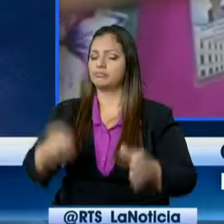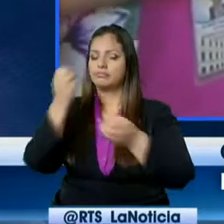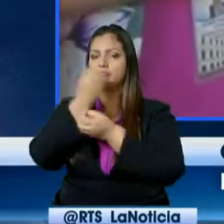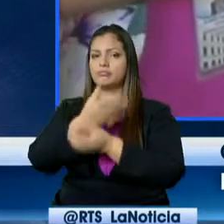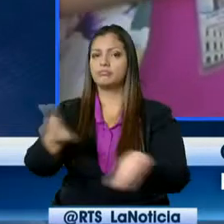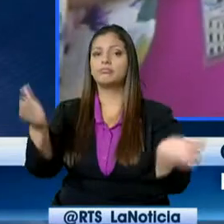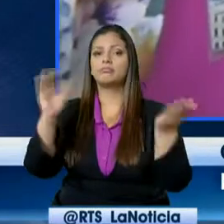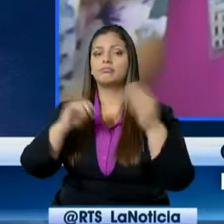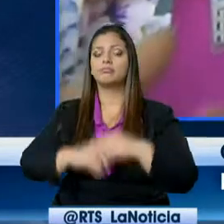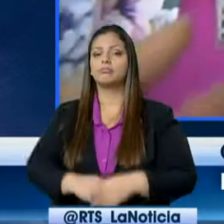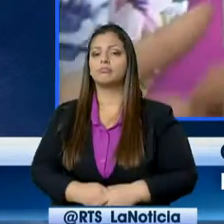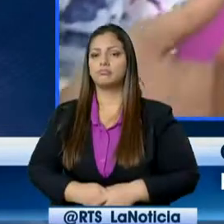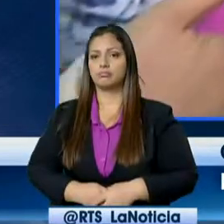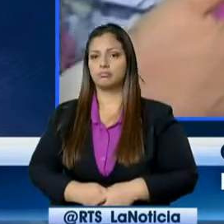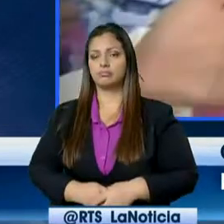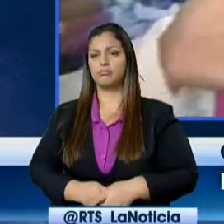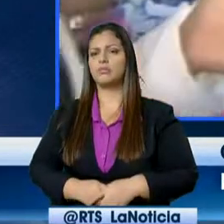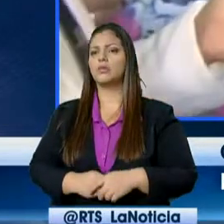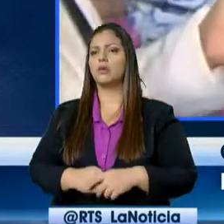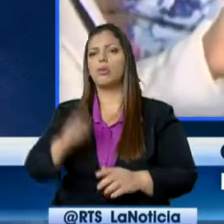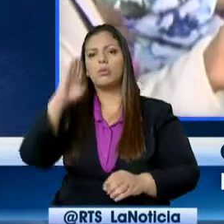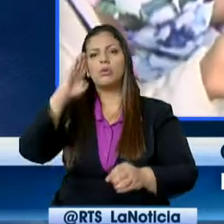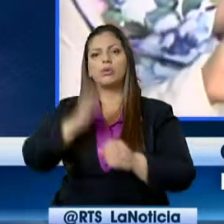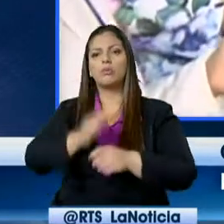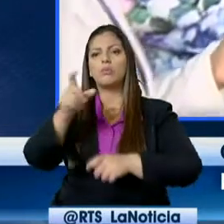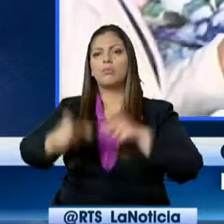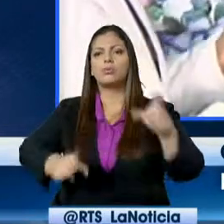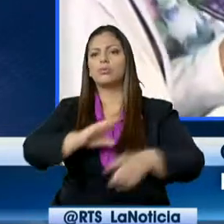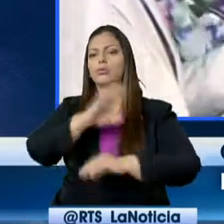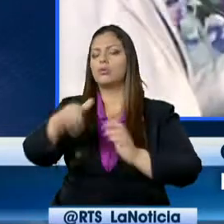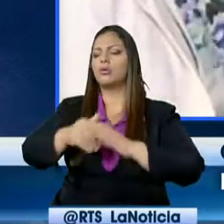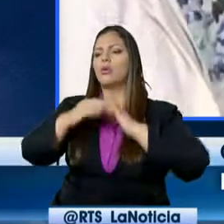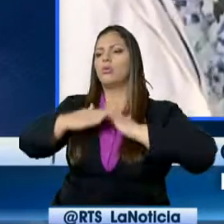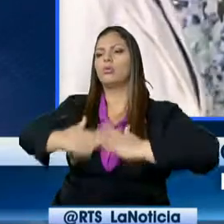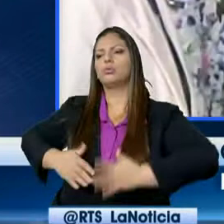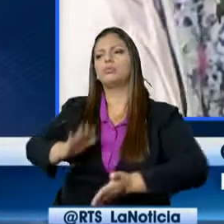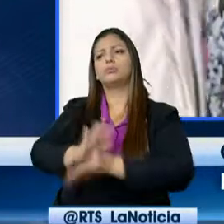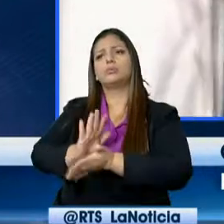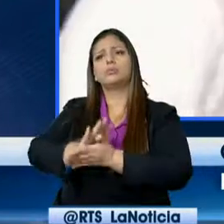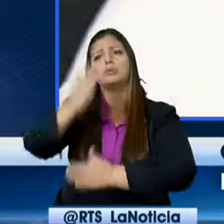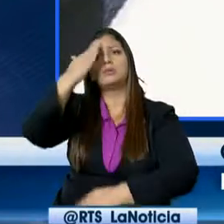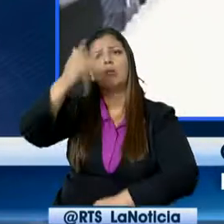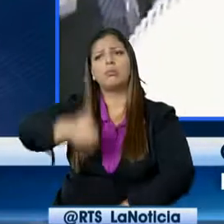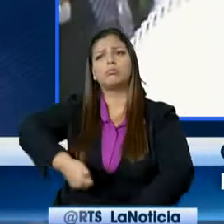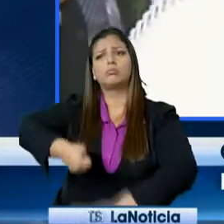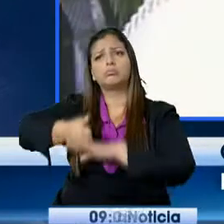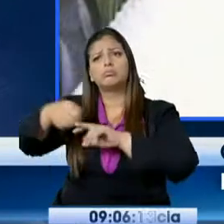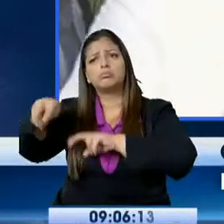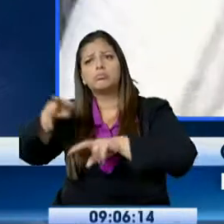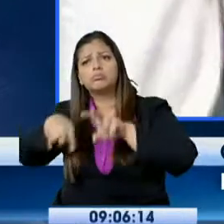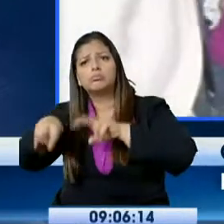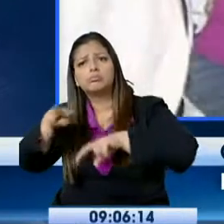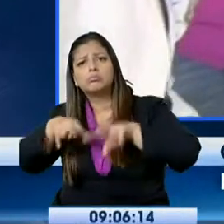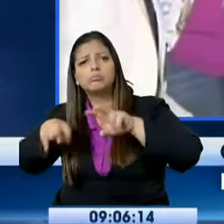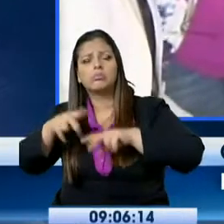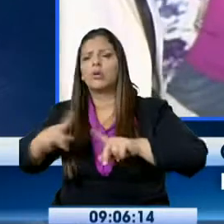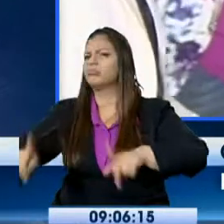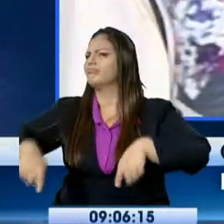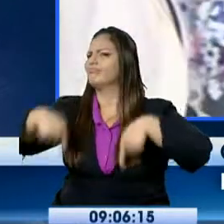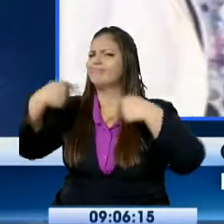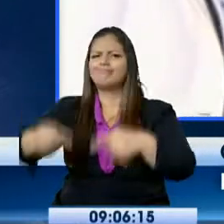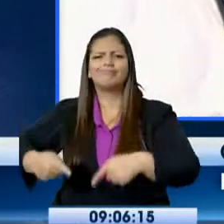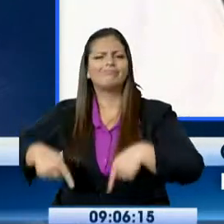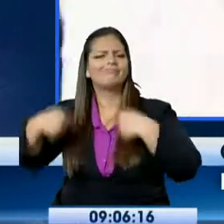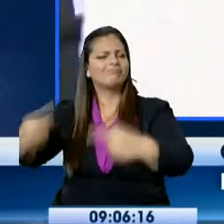a la ciudadanía y un mensaje de tranquilidad señores como ven nuestra actividad es constante día a día estamos visitando